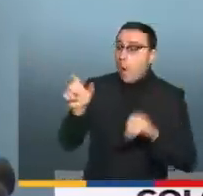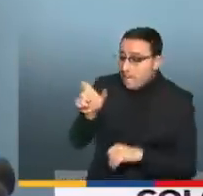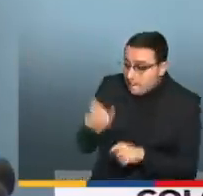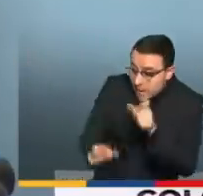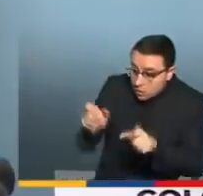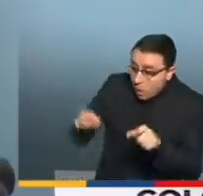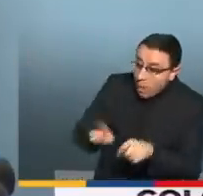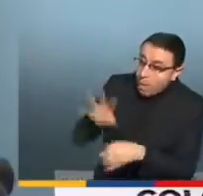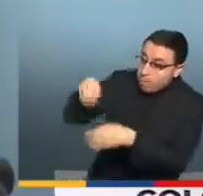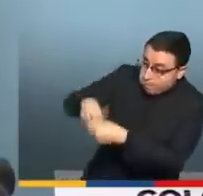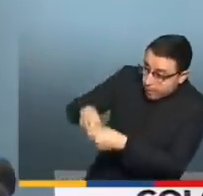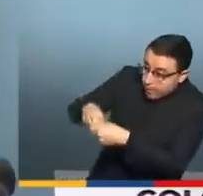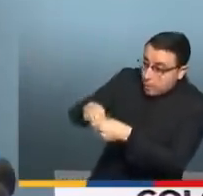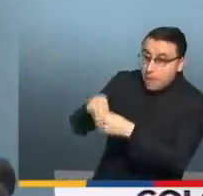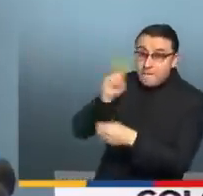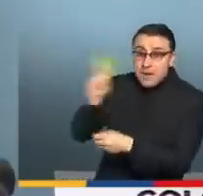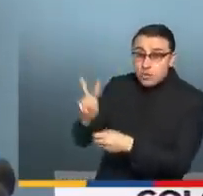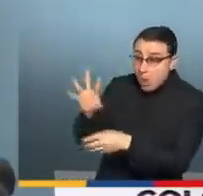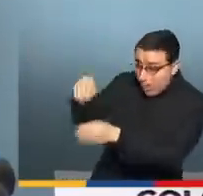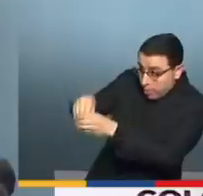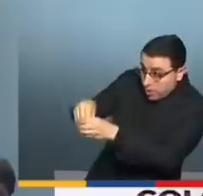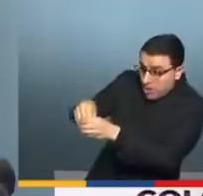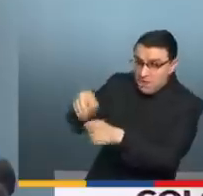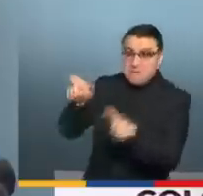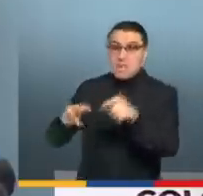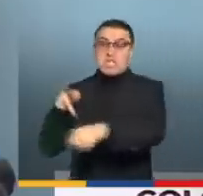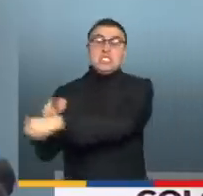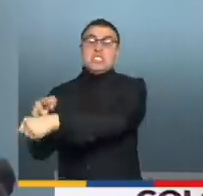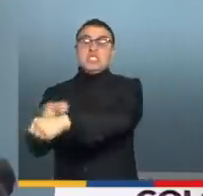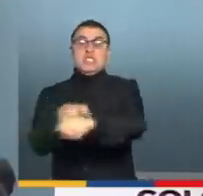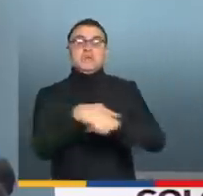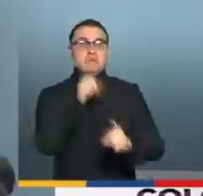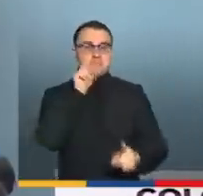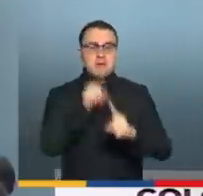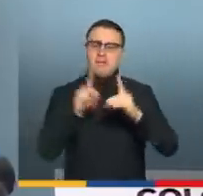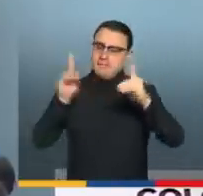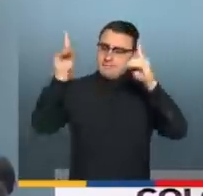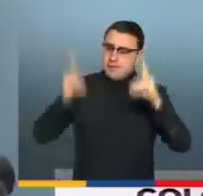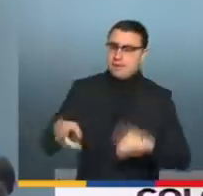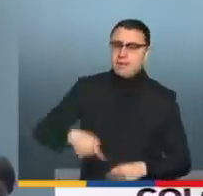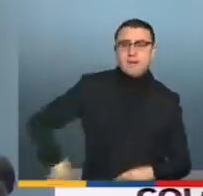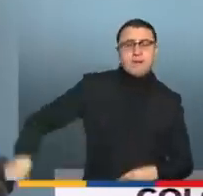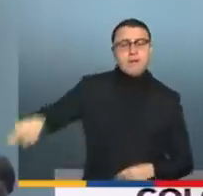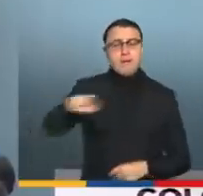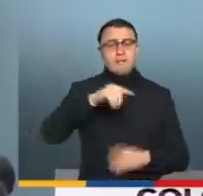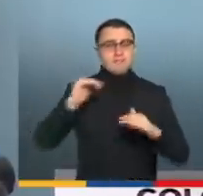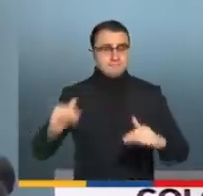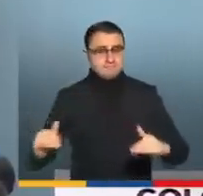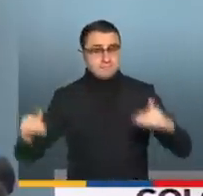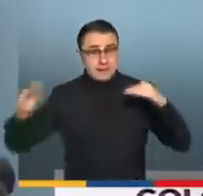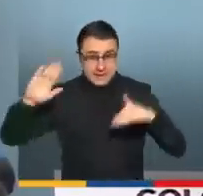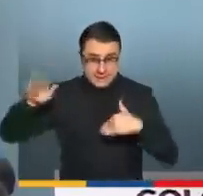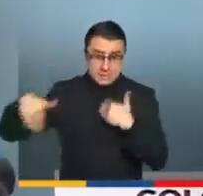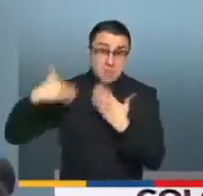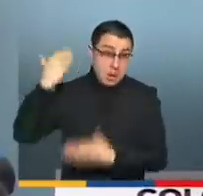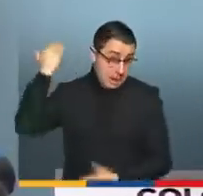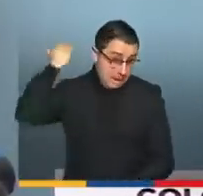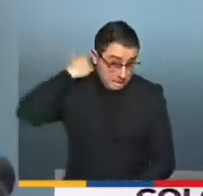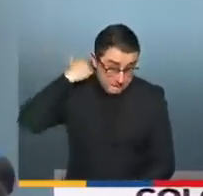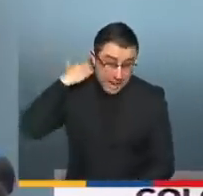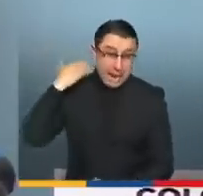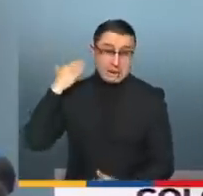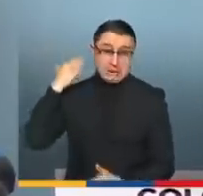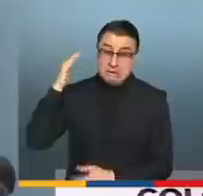país los presione para que sus decisiones soberanas terminen siendo